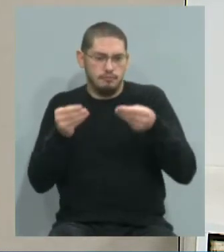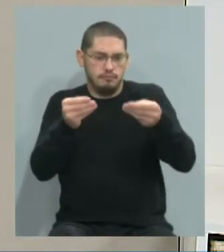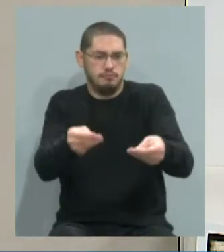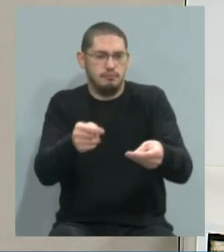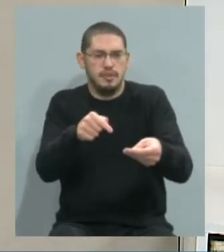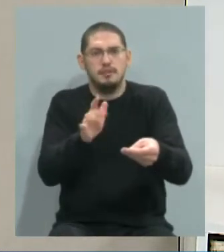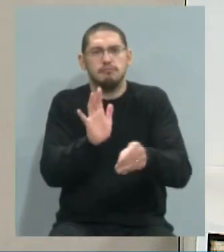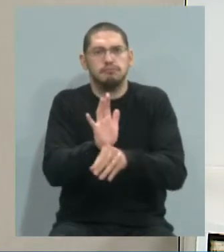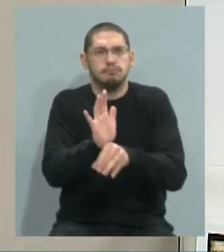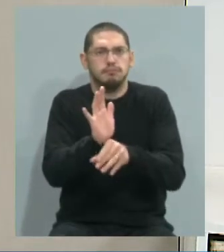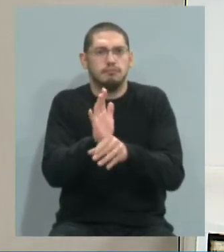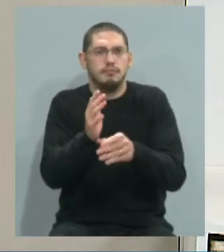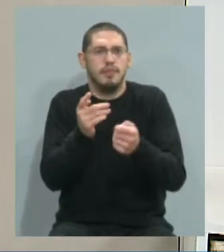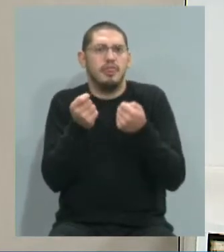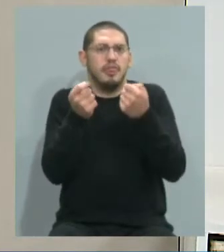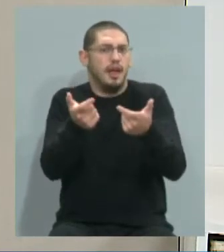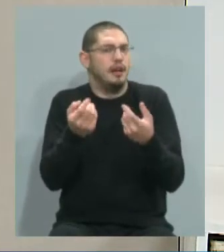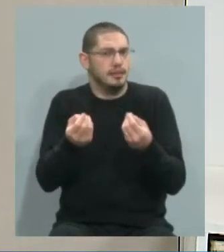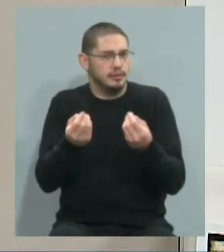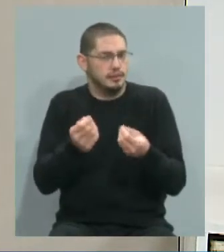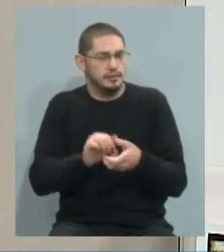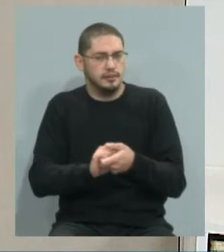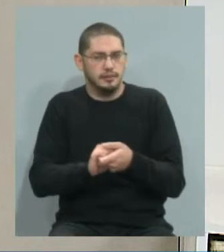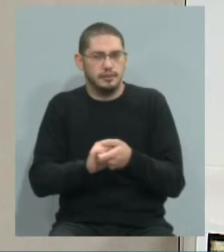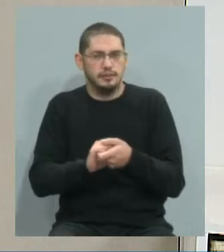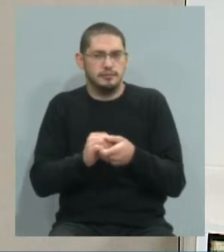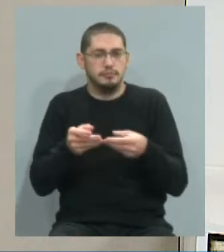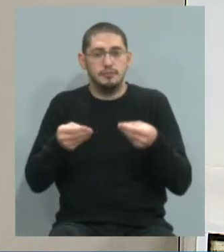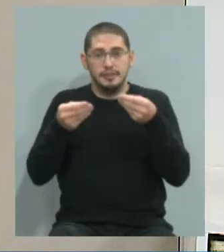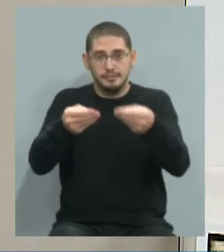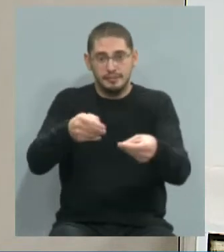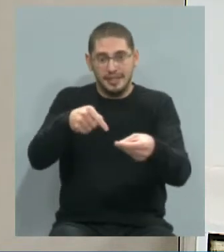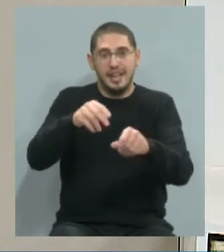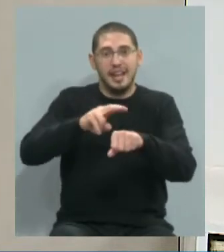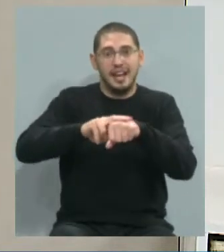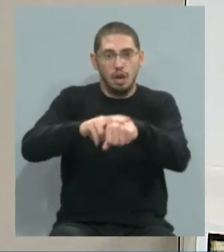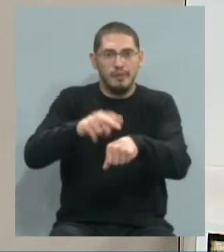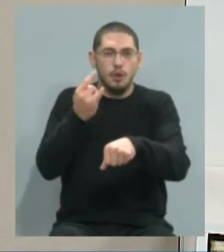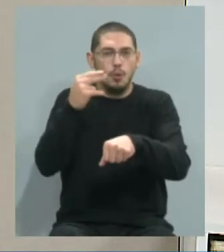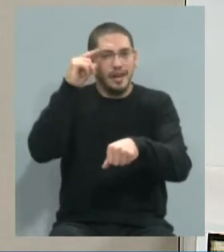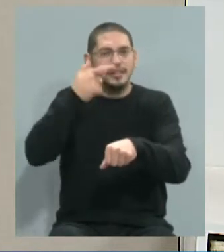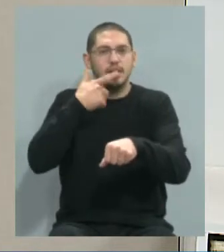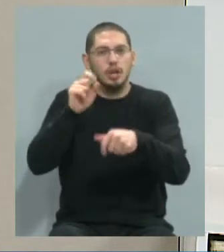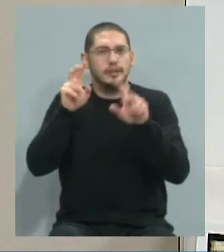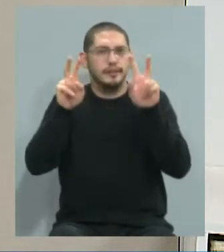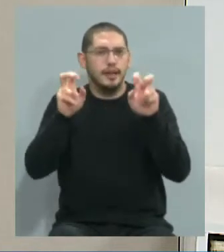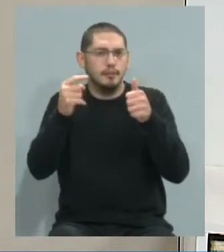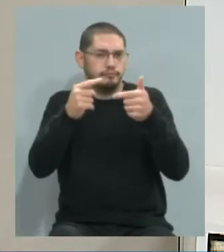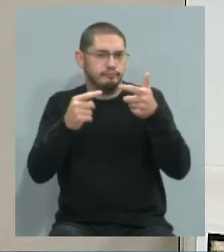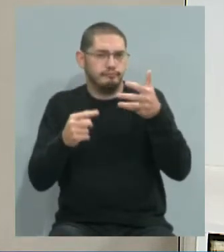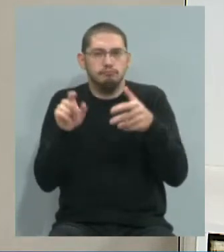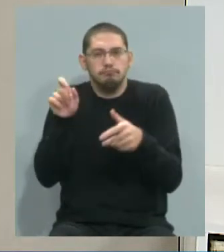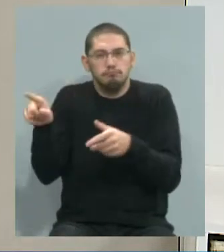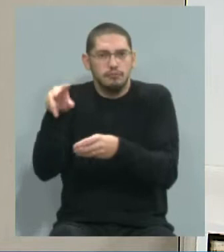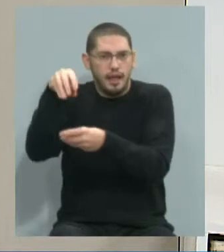¿qué posibilidades otorga o da? Claro. Mira, hay recomendaciones de UNESCO sobre distintas temáticas que son de su